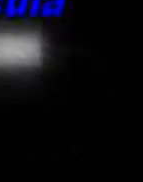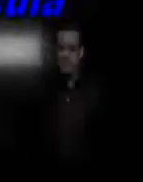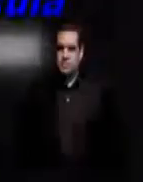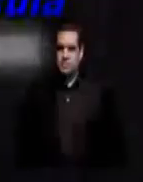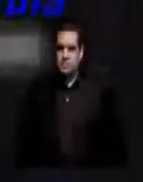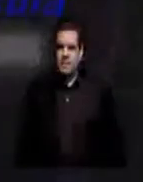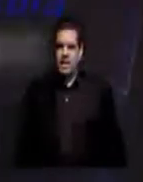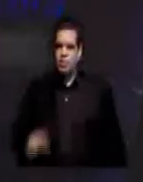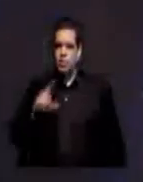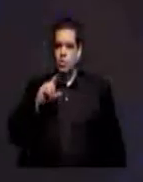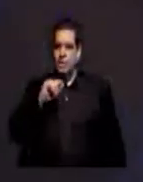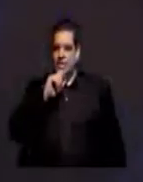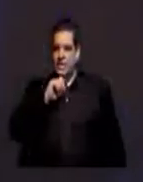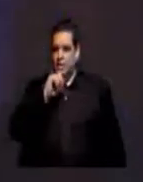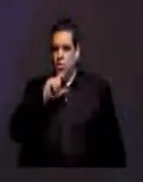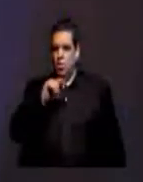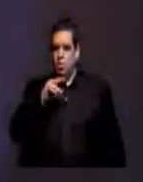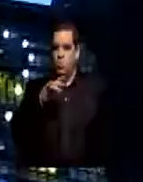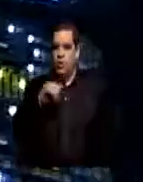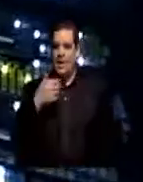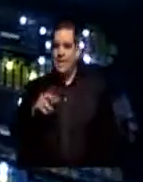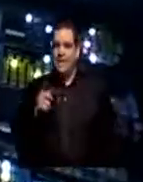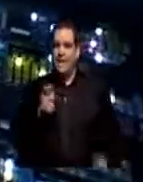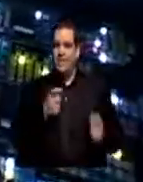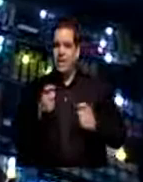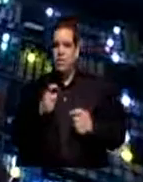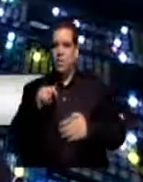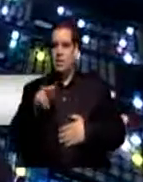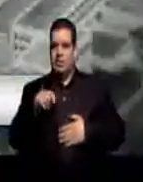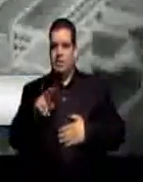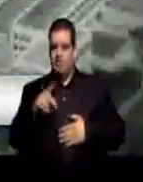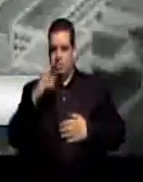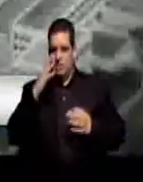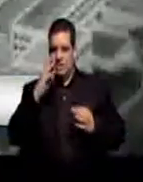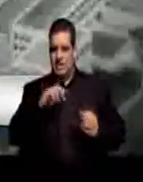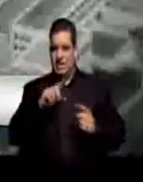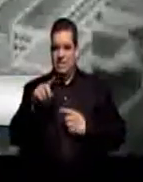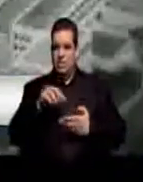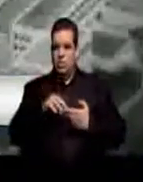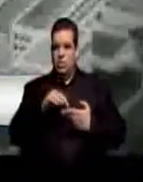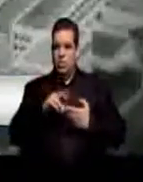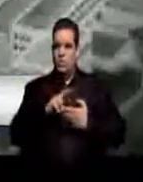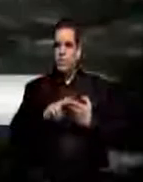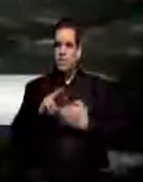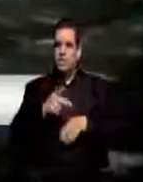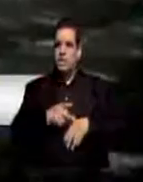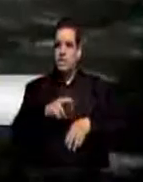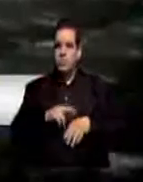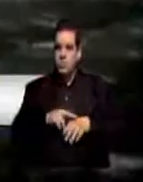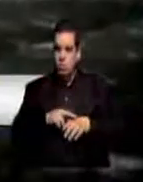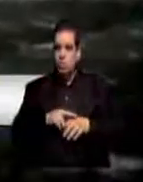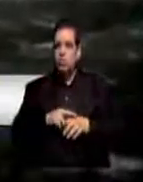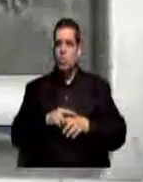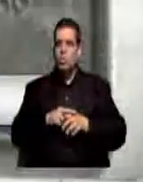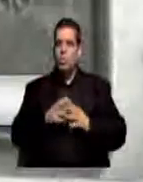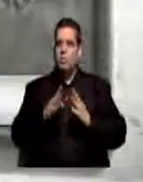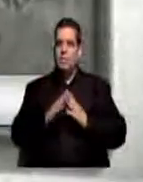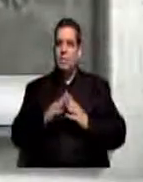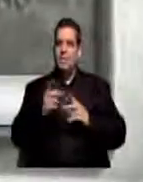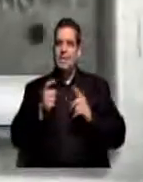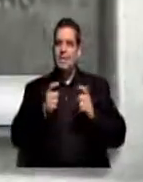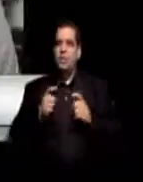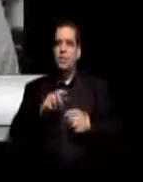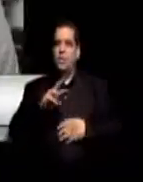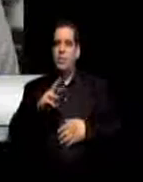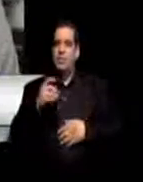A sus 20 años, Luis Molina, quien ya era director de televisión, decide irse a estudiar a la Universidad de Puerto Rico a pedido del entonces director de